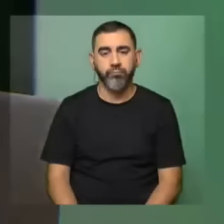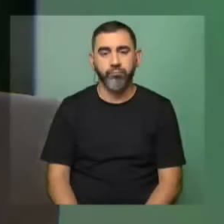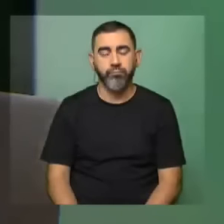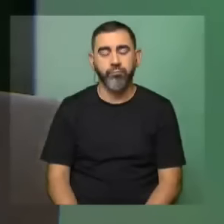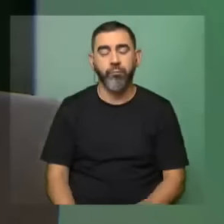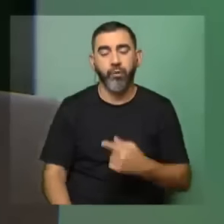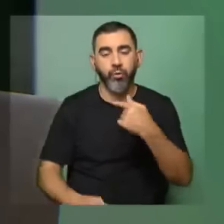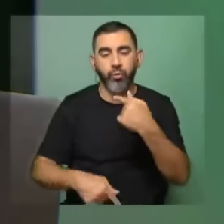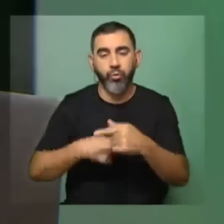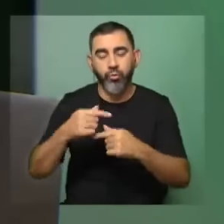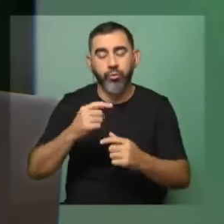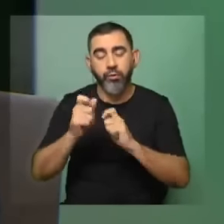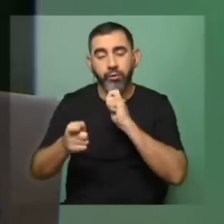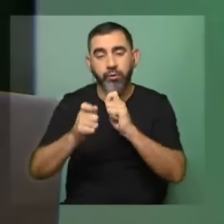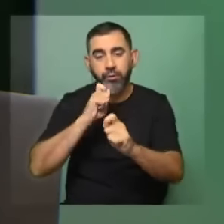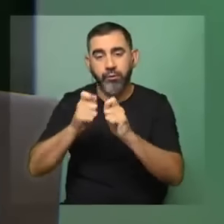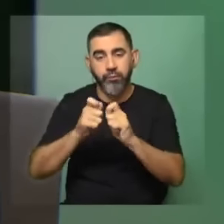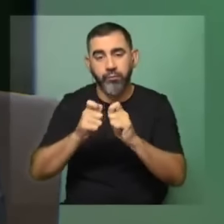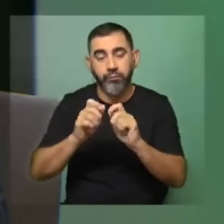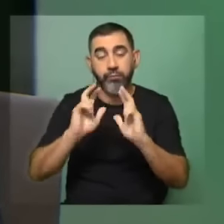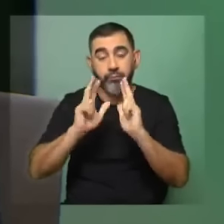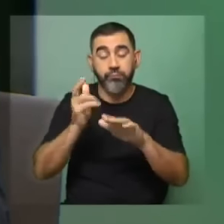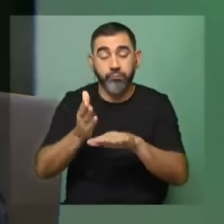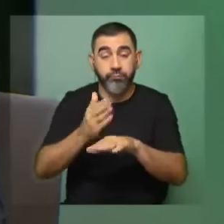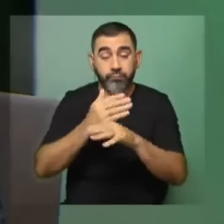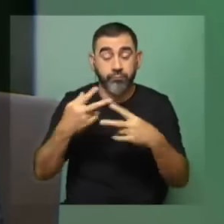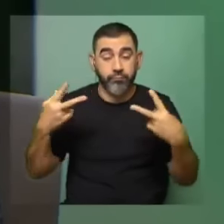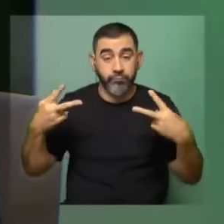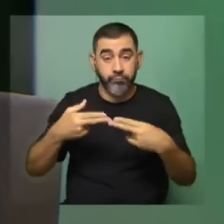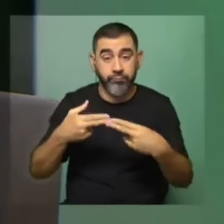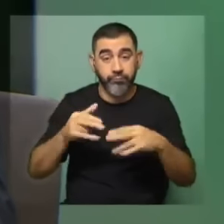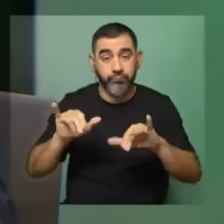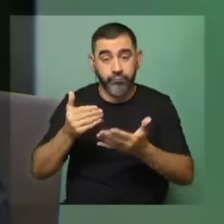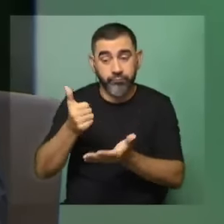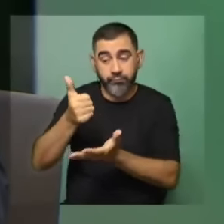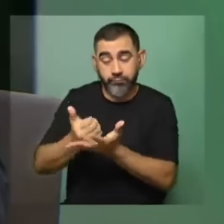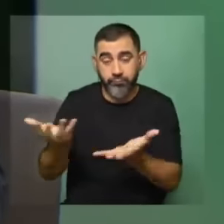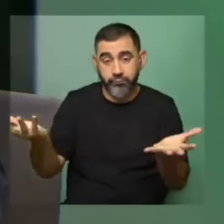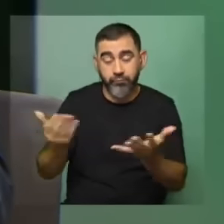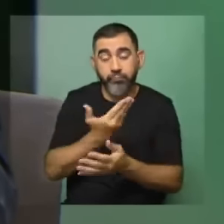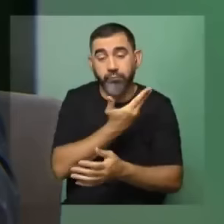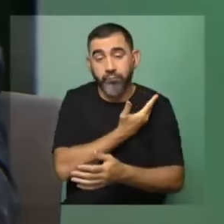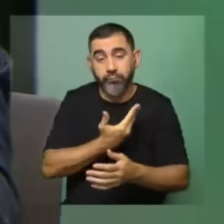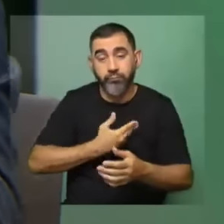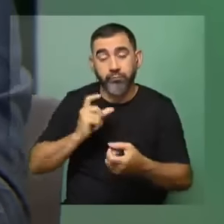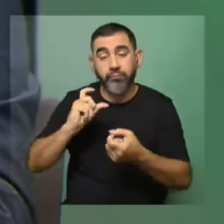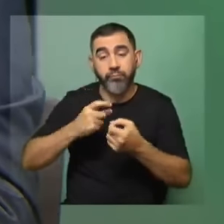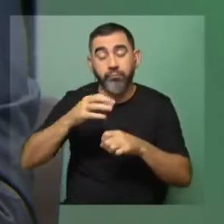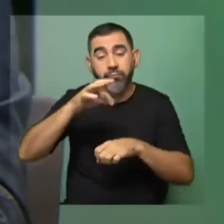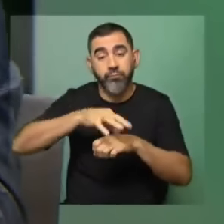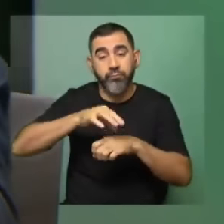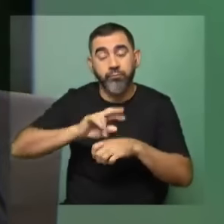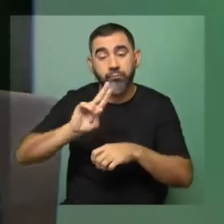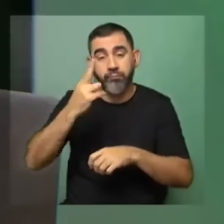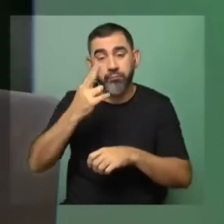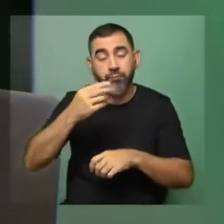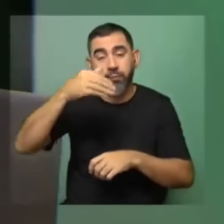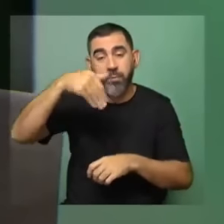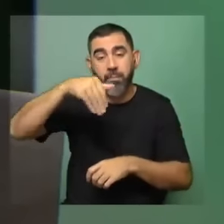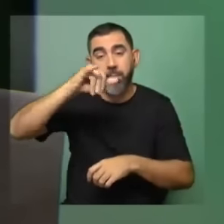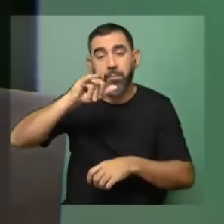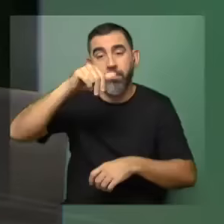seguimos con más mbd noticias y bueno como habíamos anunciado antes de la pausa ya está con nosotros el presidente del sindicato médico del Uruguay José min